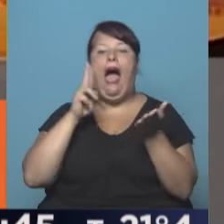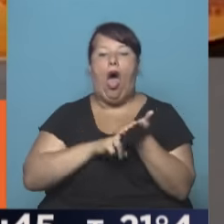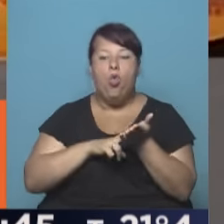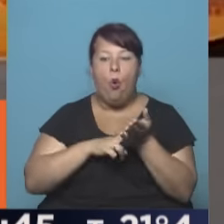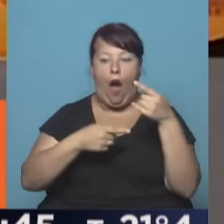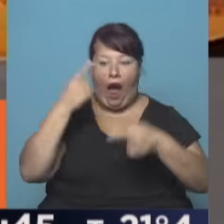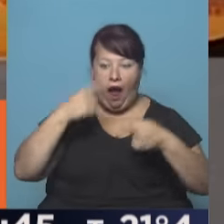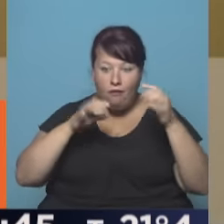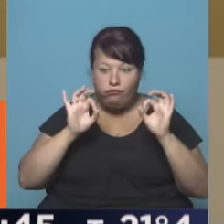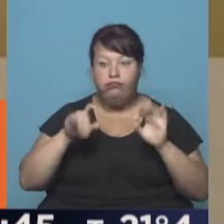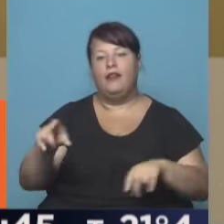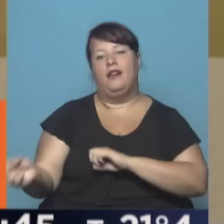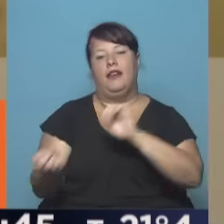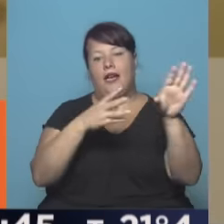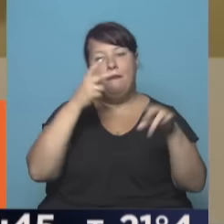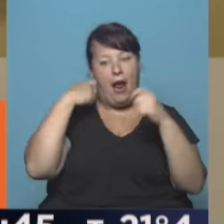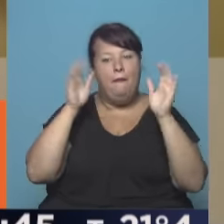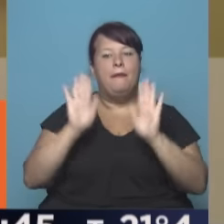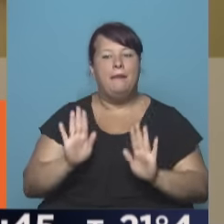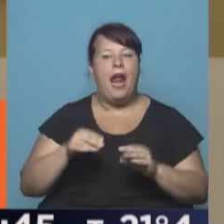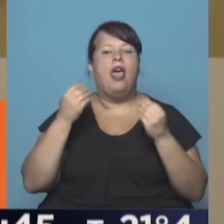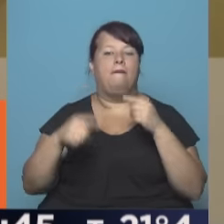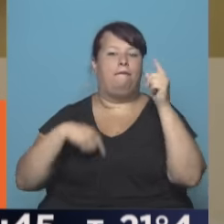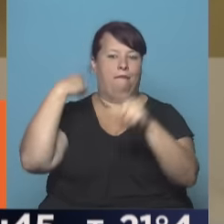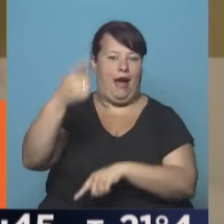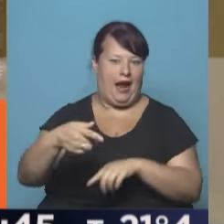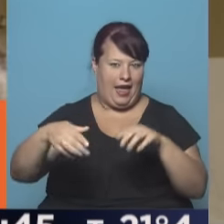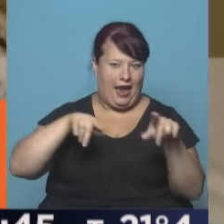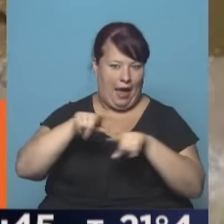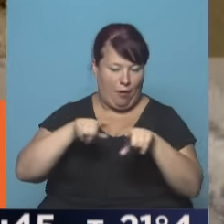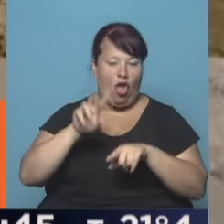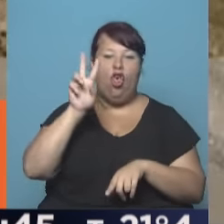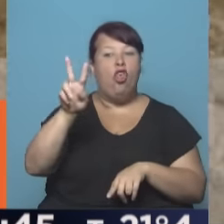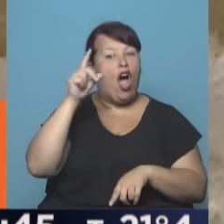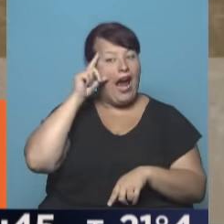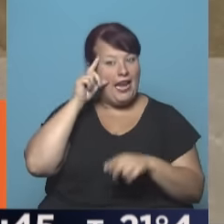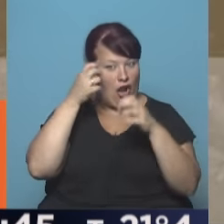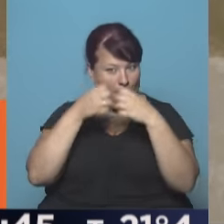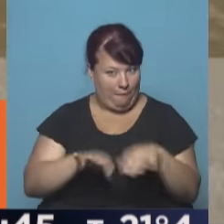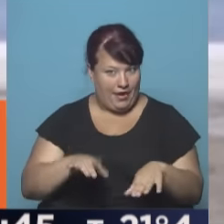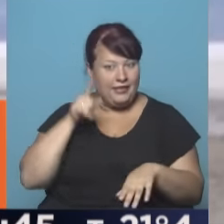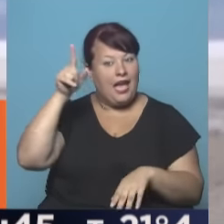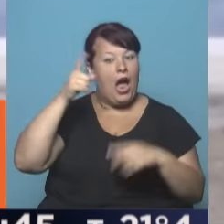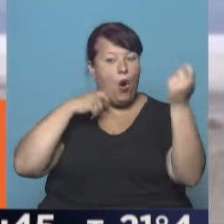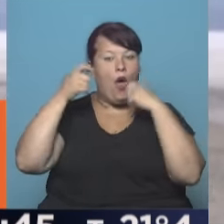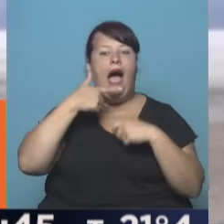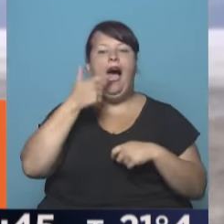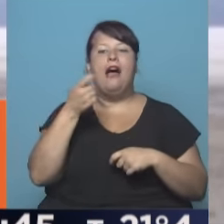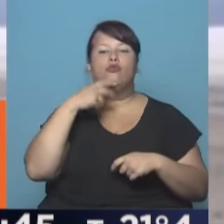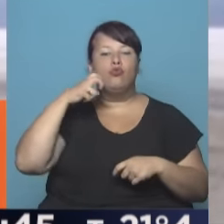que pasar ya para Asunción para alistarse para lo que va a ser esta partida. El 2 de enero van a partir desde